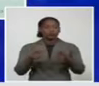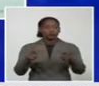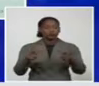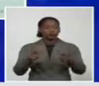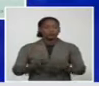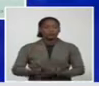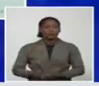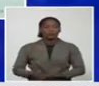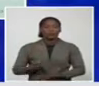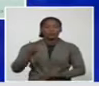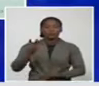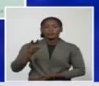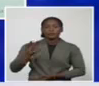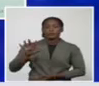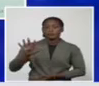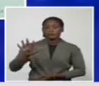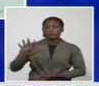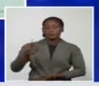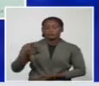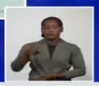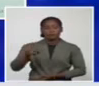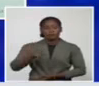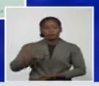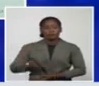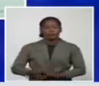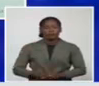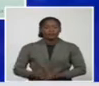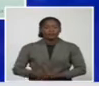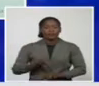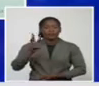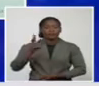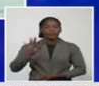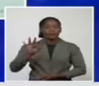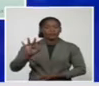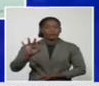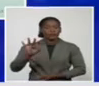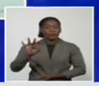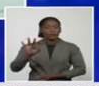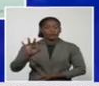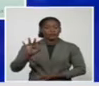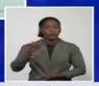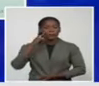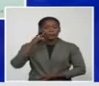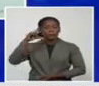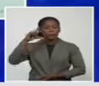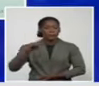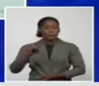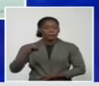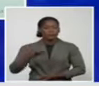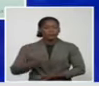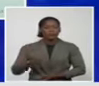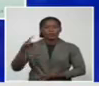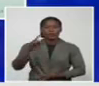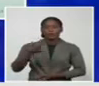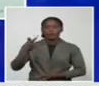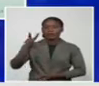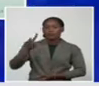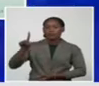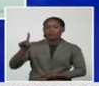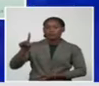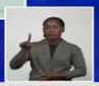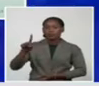25 ayer, 38 menos que la jornada anterior, Camagüey 21, Santa Cruz del Sur